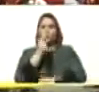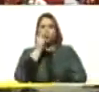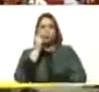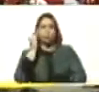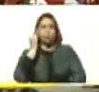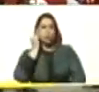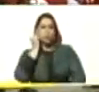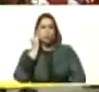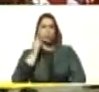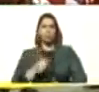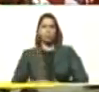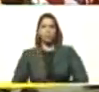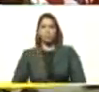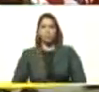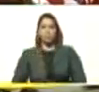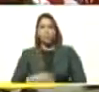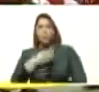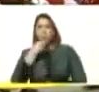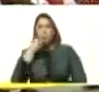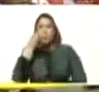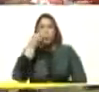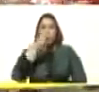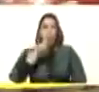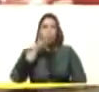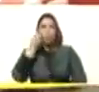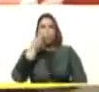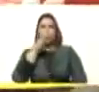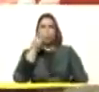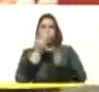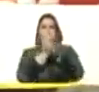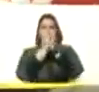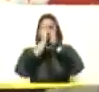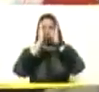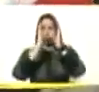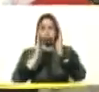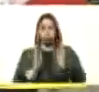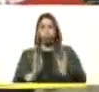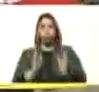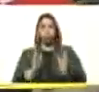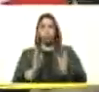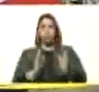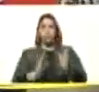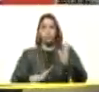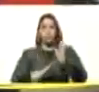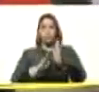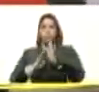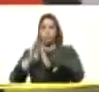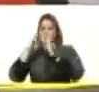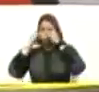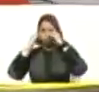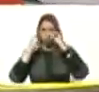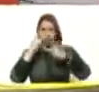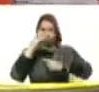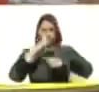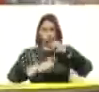las mujeres, en la juventud, en los estudiantes, en los emprendedores.